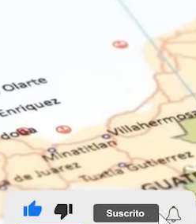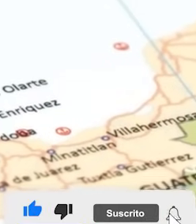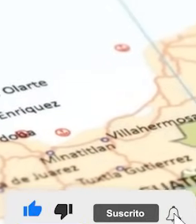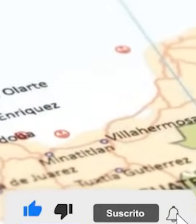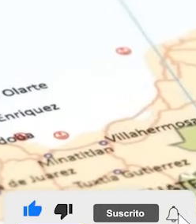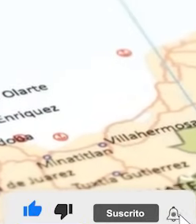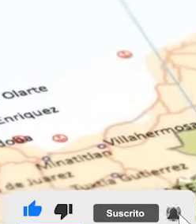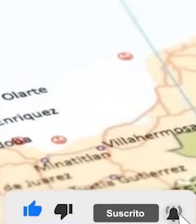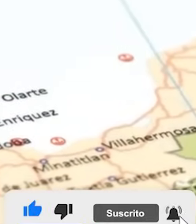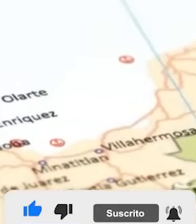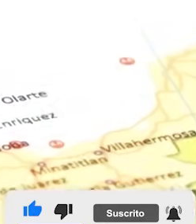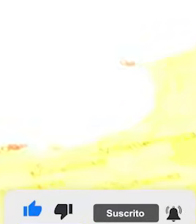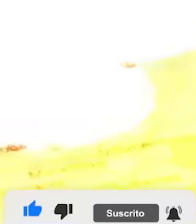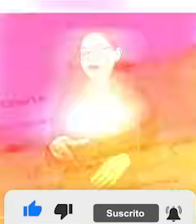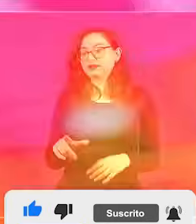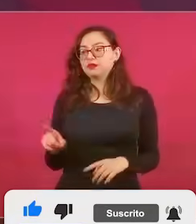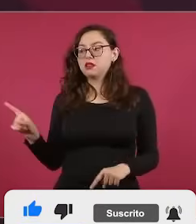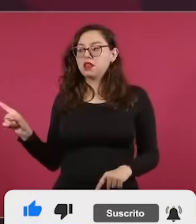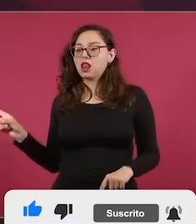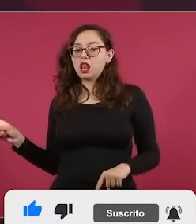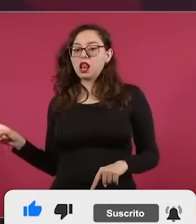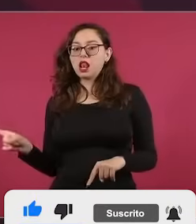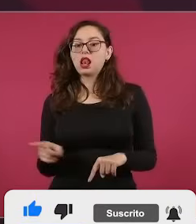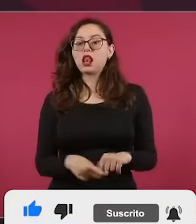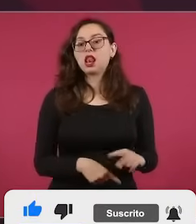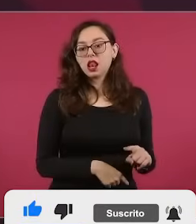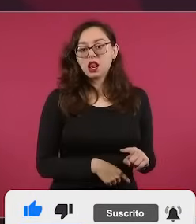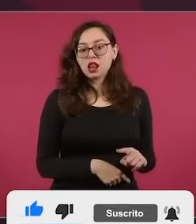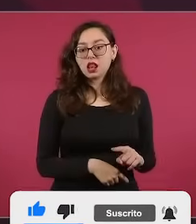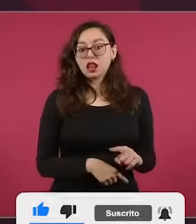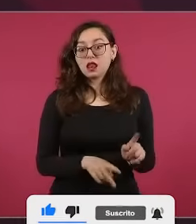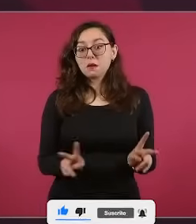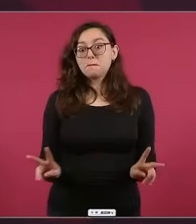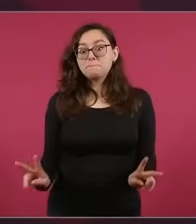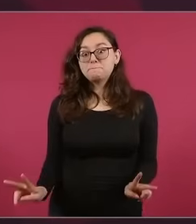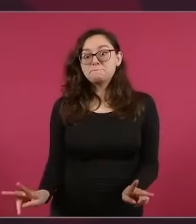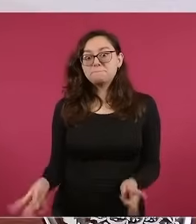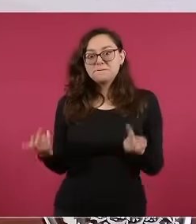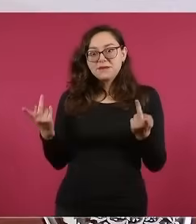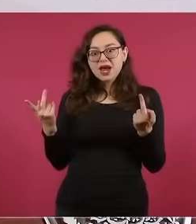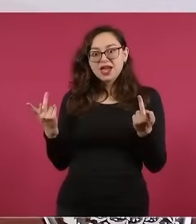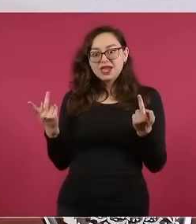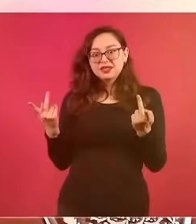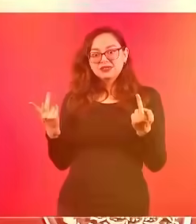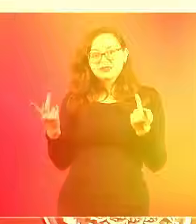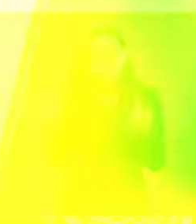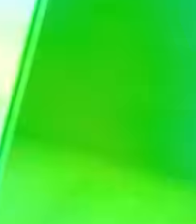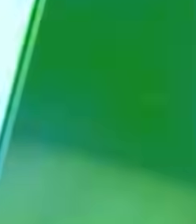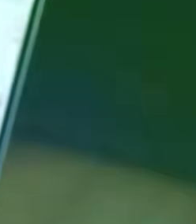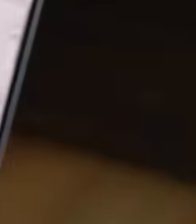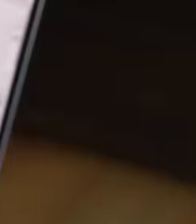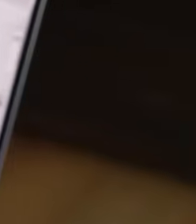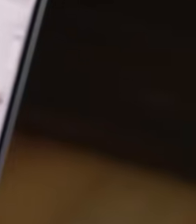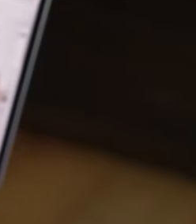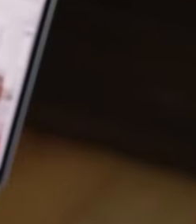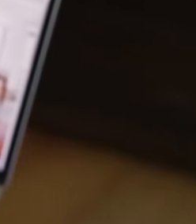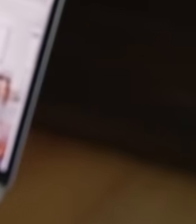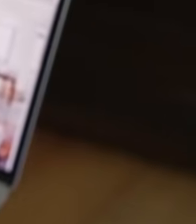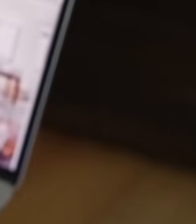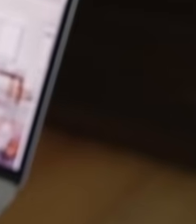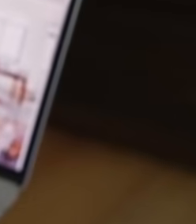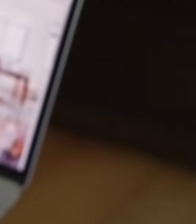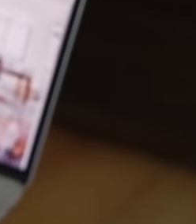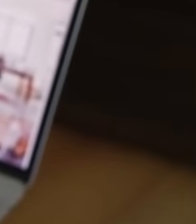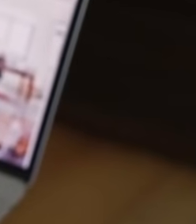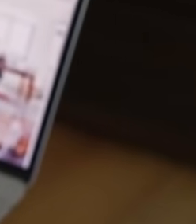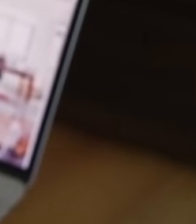escuchara esta importante noticia. El presidente comenzó la semana con un bombazo informativo, dejando claro que está cansado de